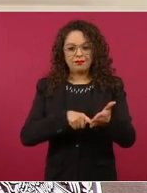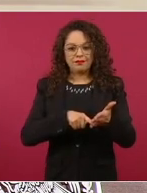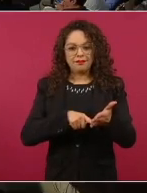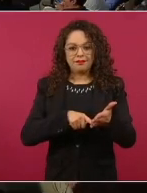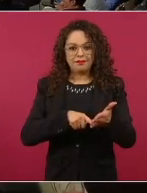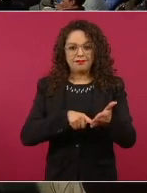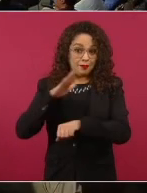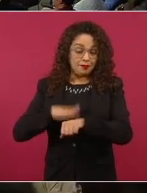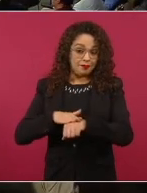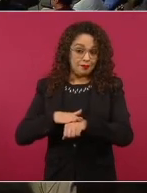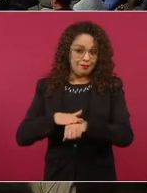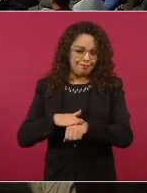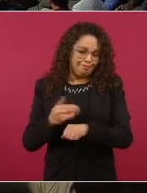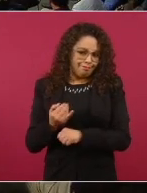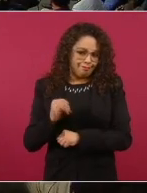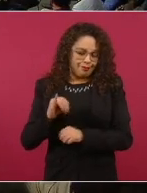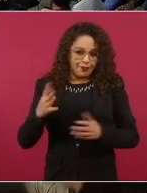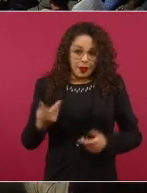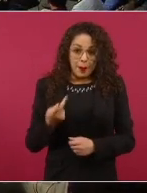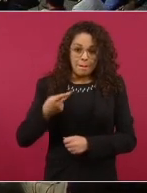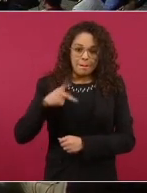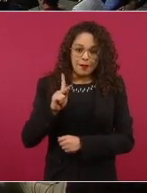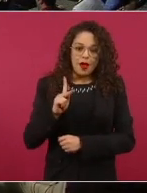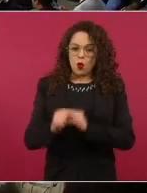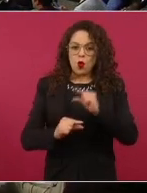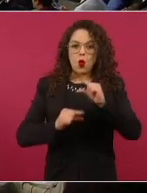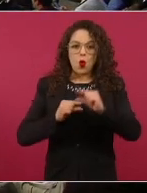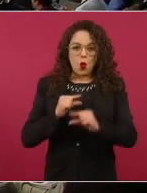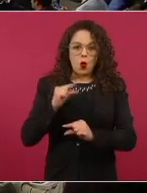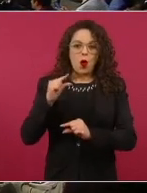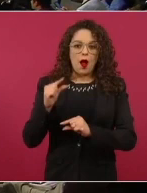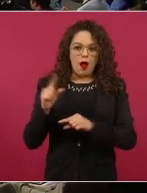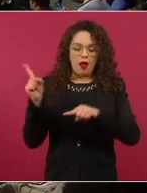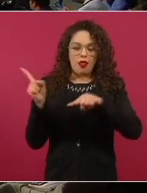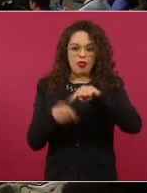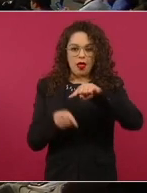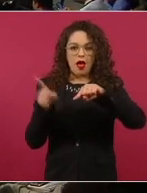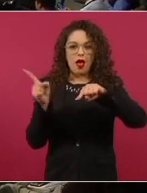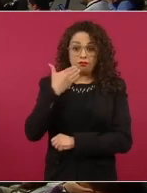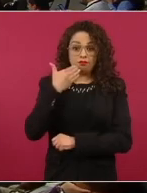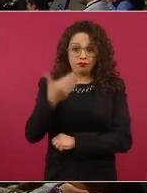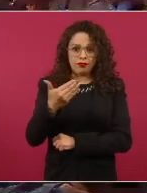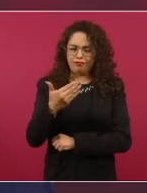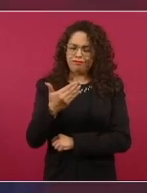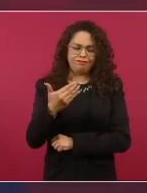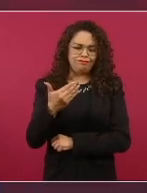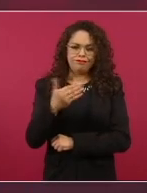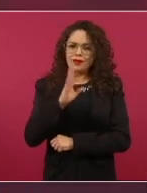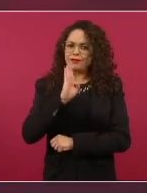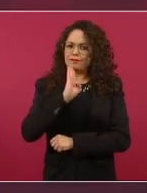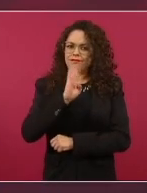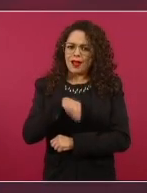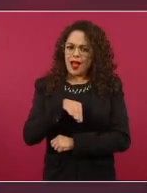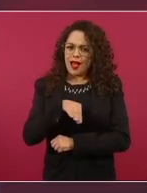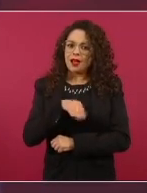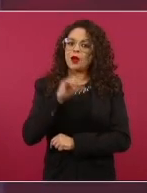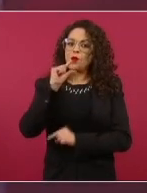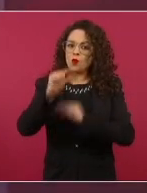Pero bueno, ya se va a ir quitando esa mala costumbre. Pero